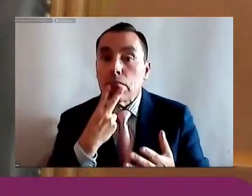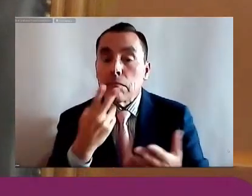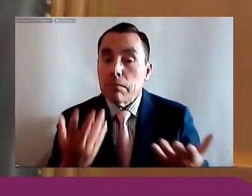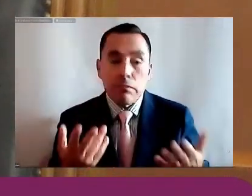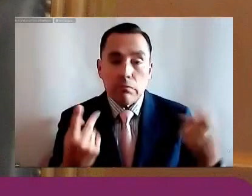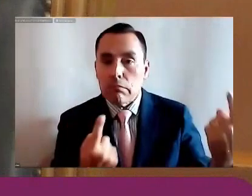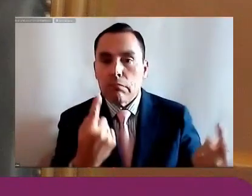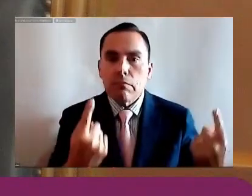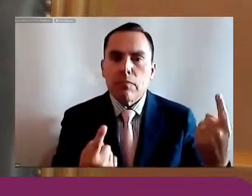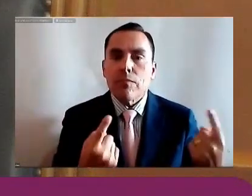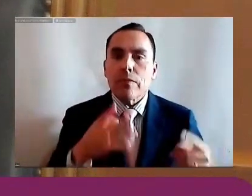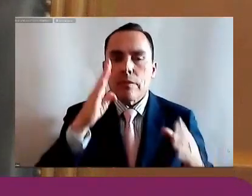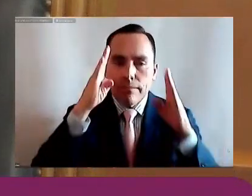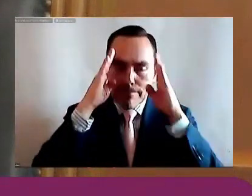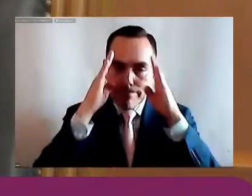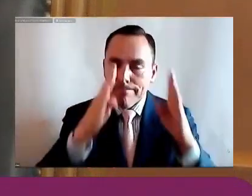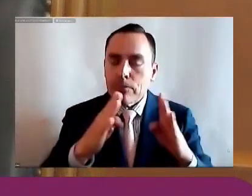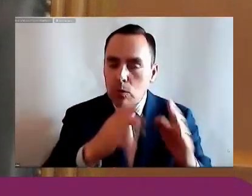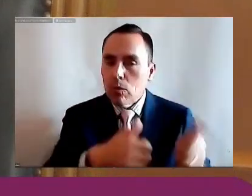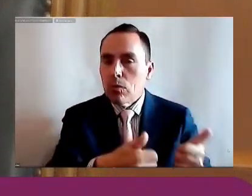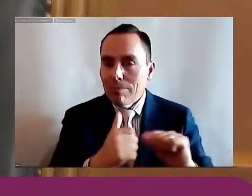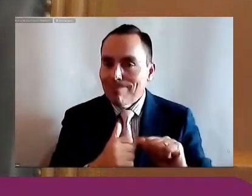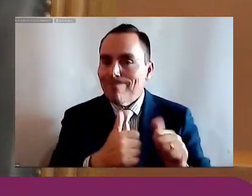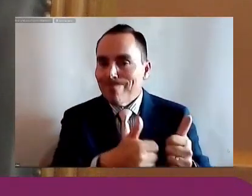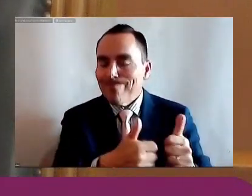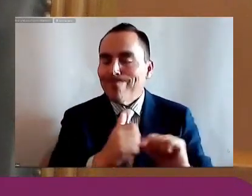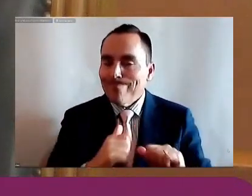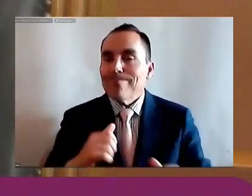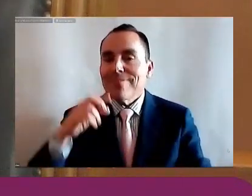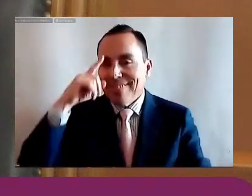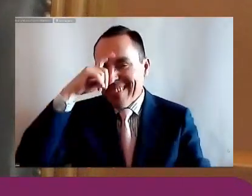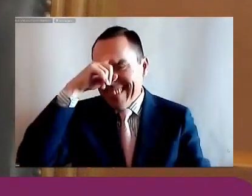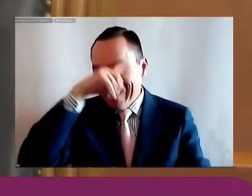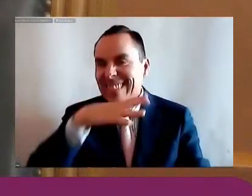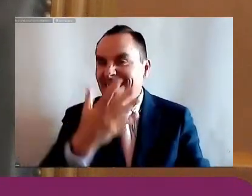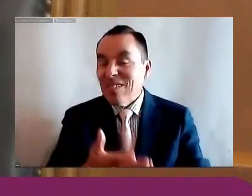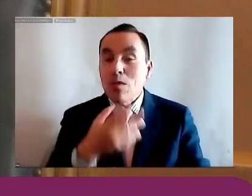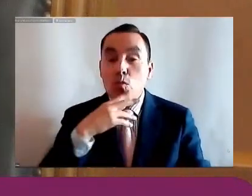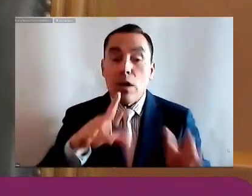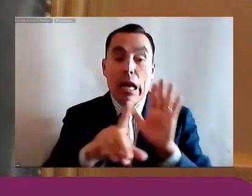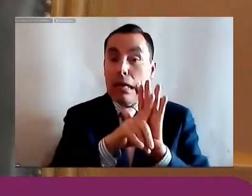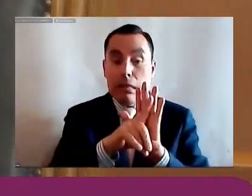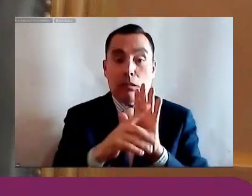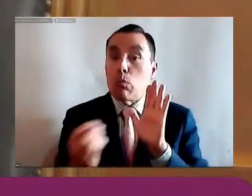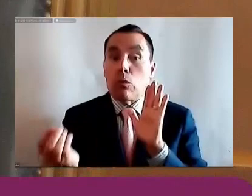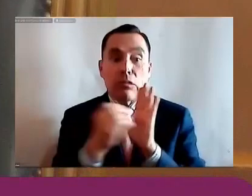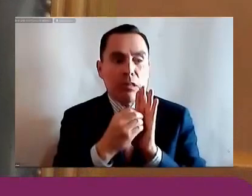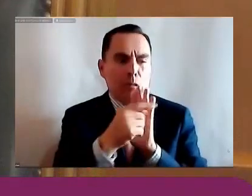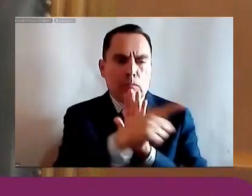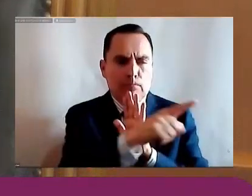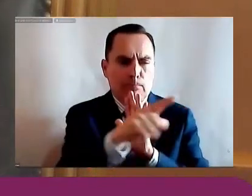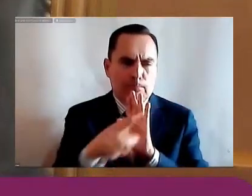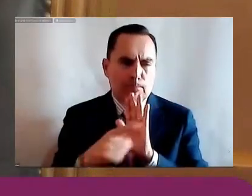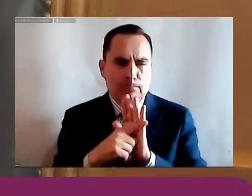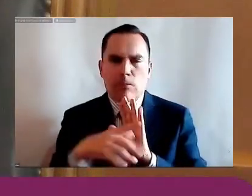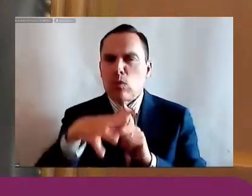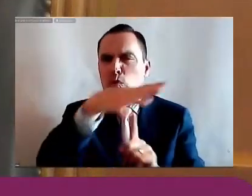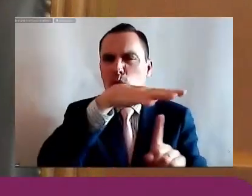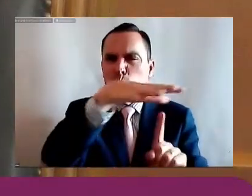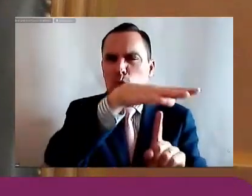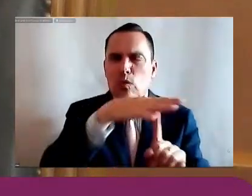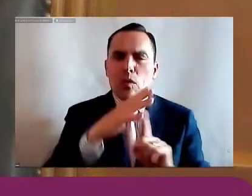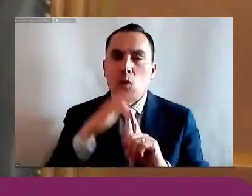plantea desafíos importantes para la legislación, porque pareciera que este traje que se hizo pensando más bien